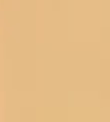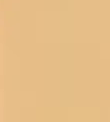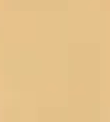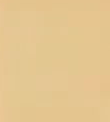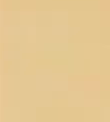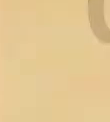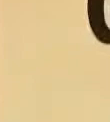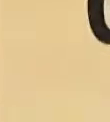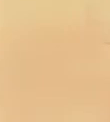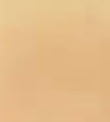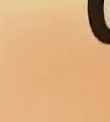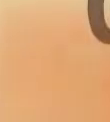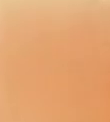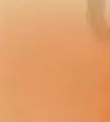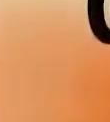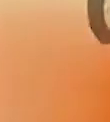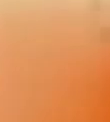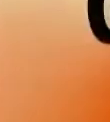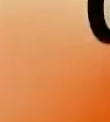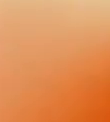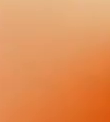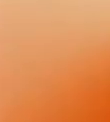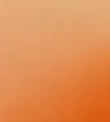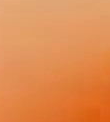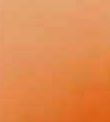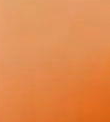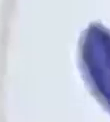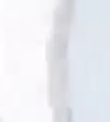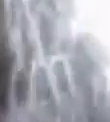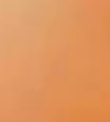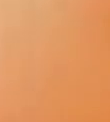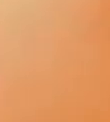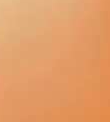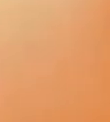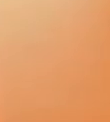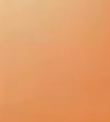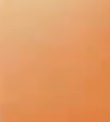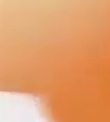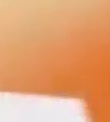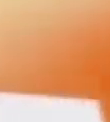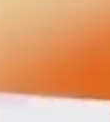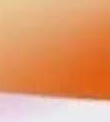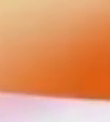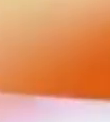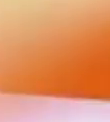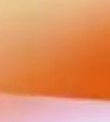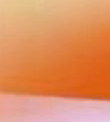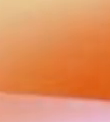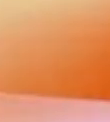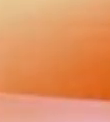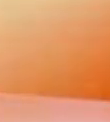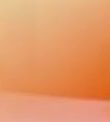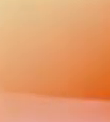ser gastritis. Prevenga esos síntomas tan molestos y ayúdese con Colbre.